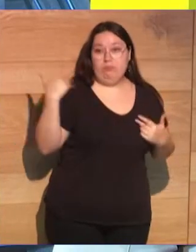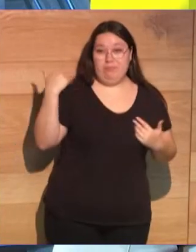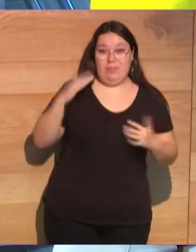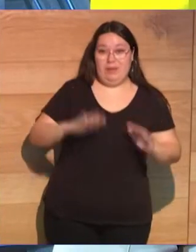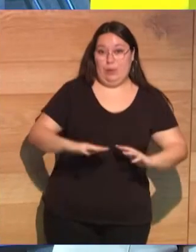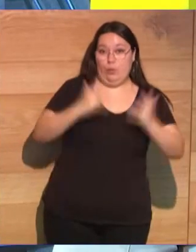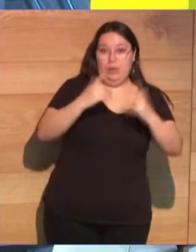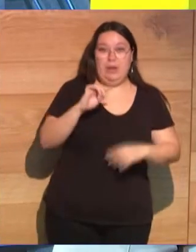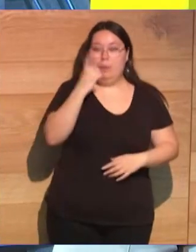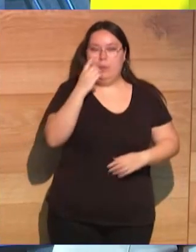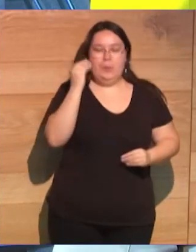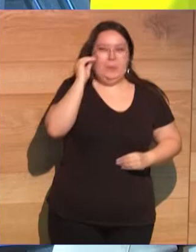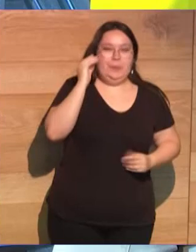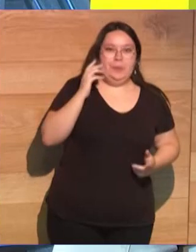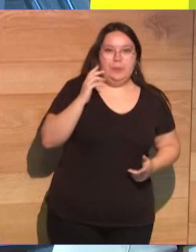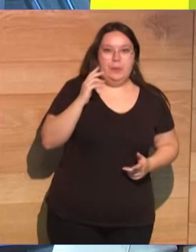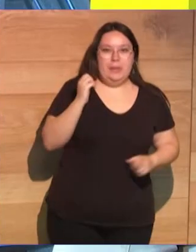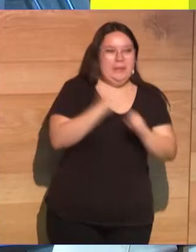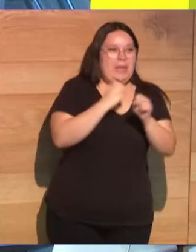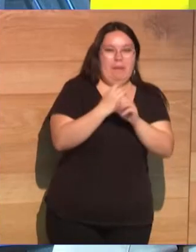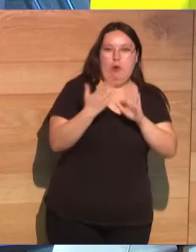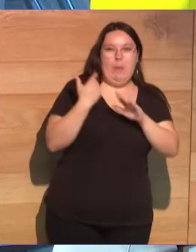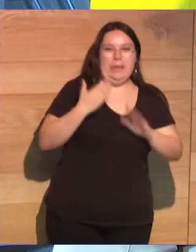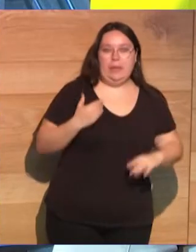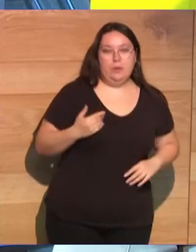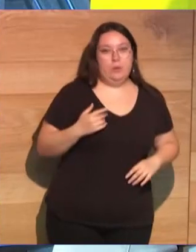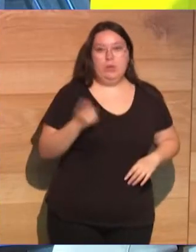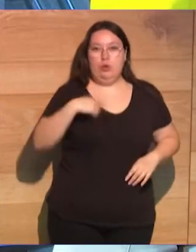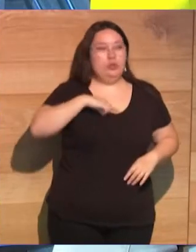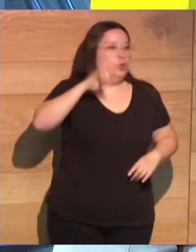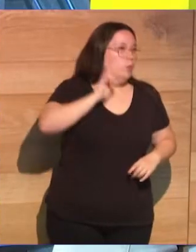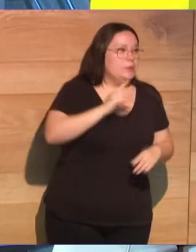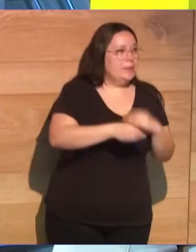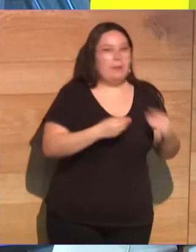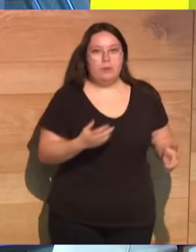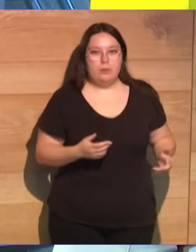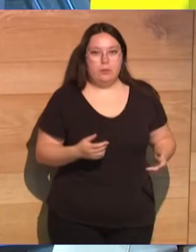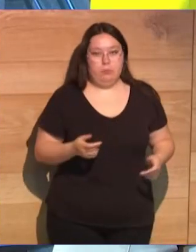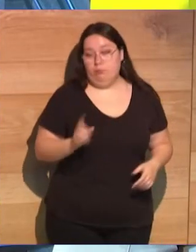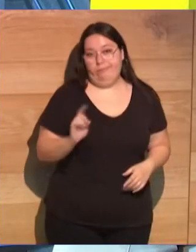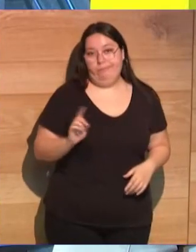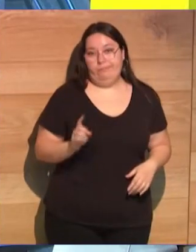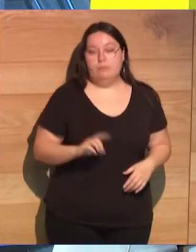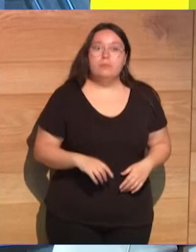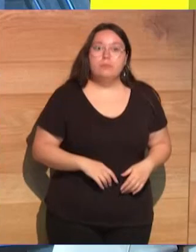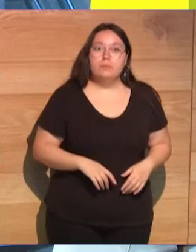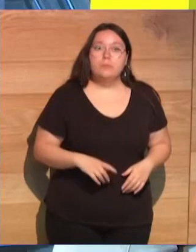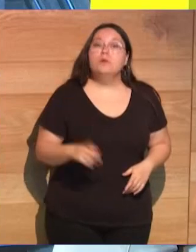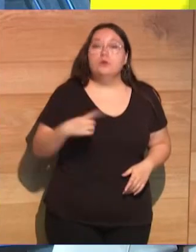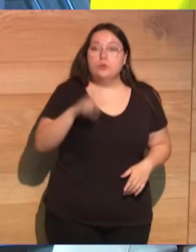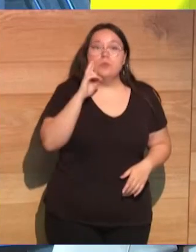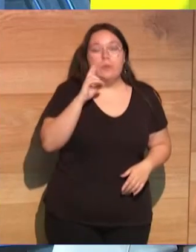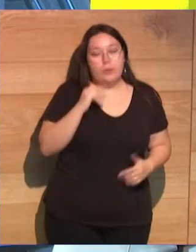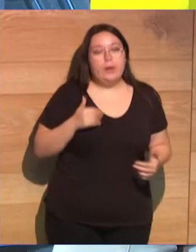siempre es la primera cuestión que sale, ¿no? Va a quitar todo el trabajo y ya no vamos a saber qué hacer los humanos. Estamos viendo que para eso